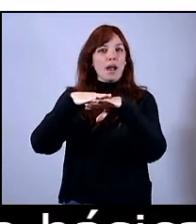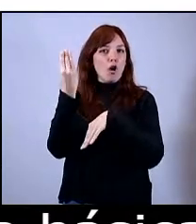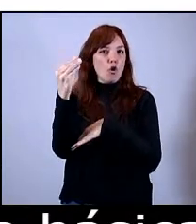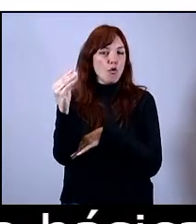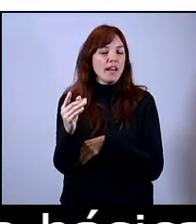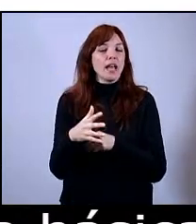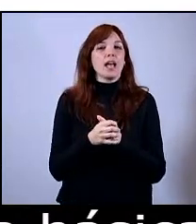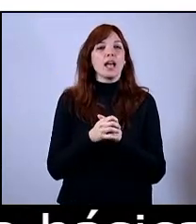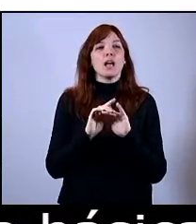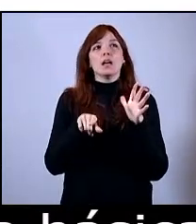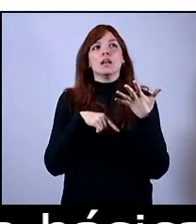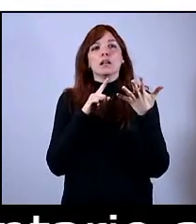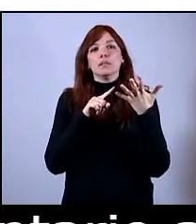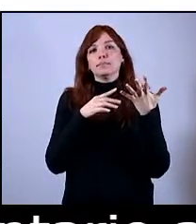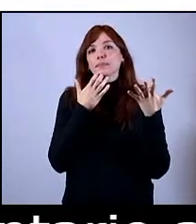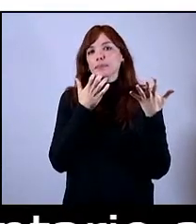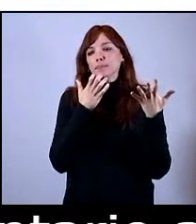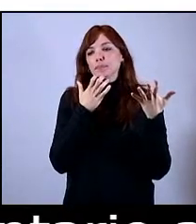jóvenes,